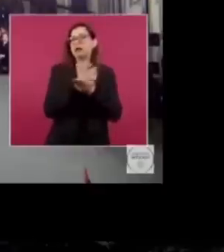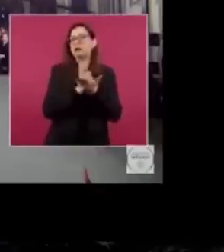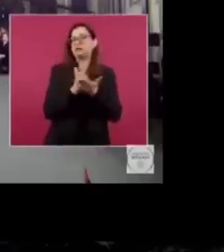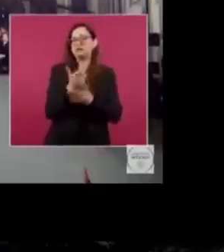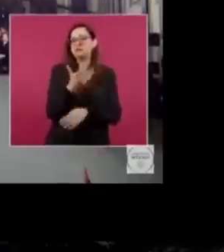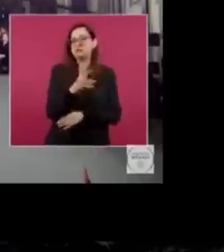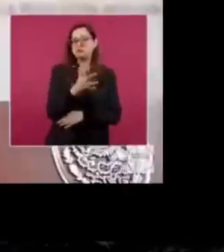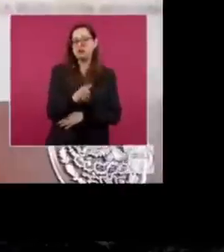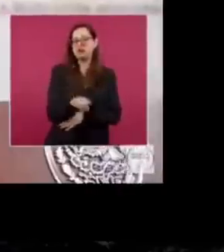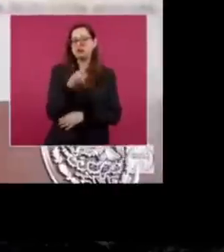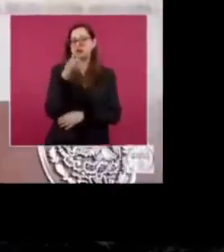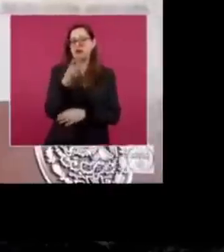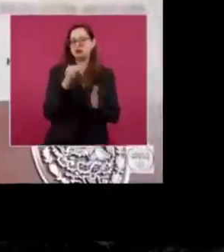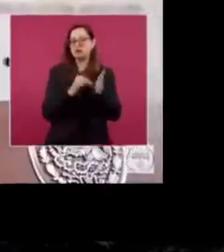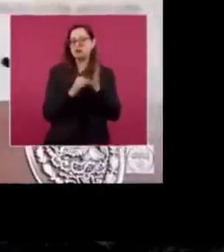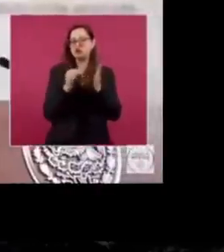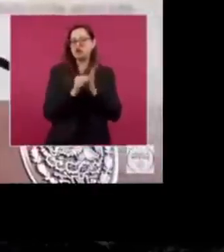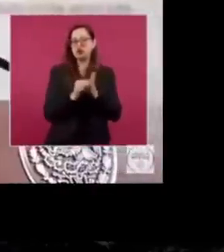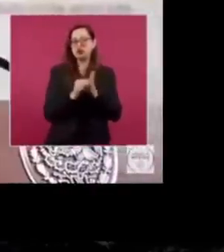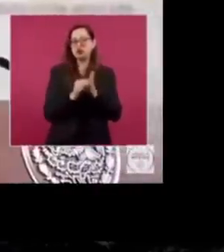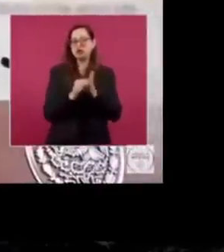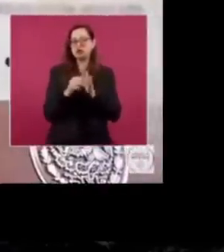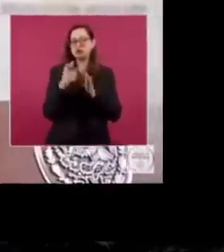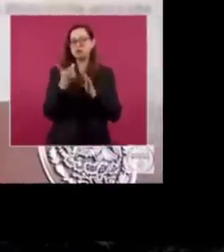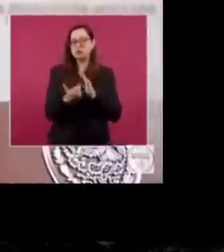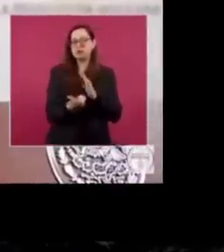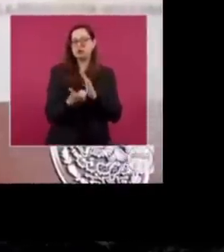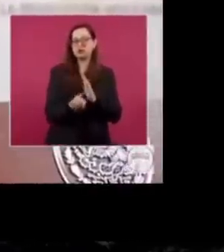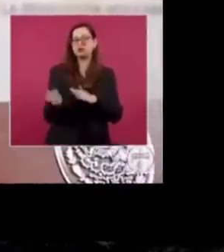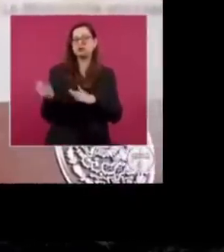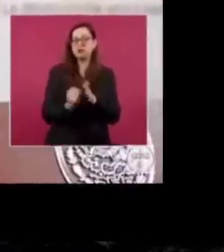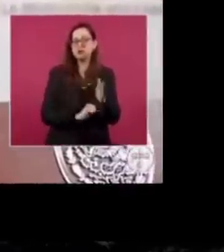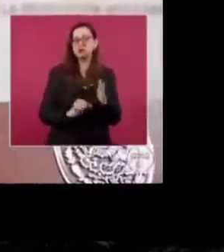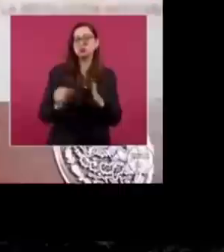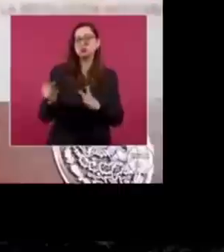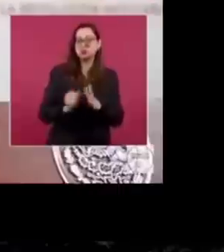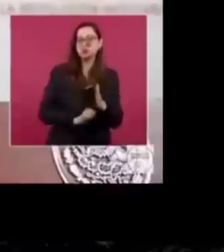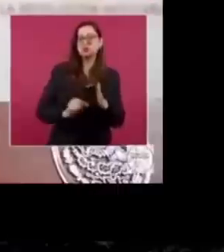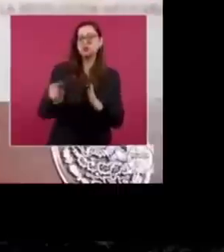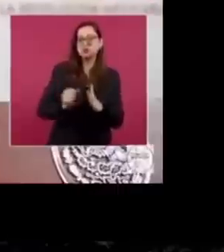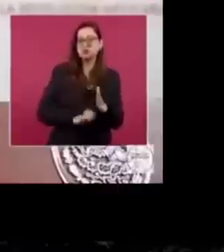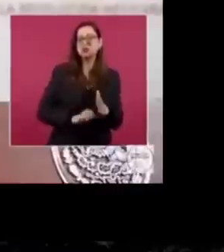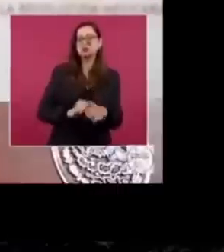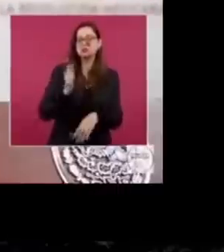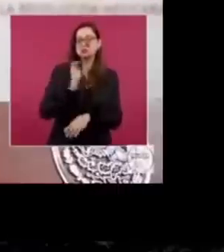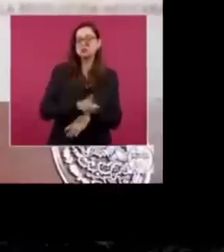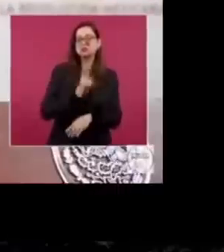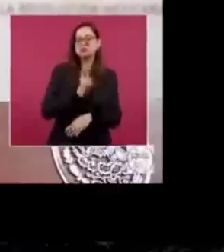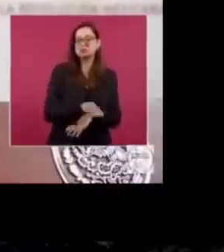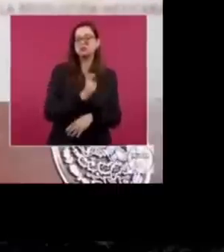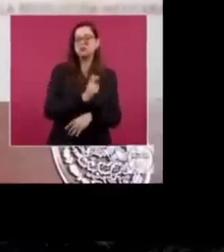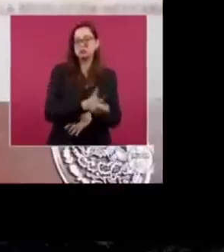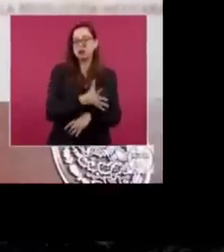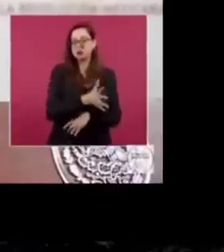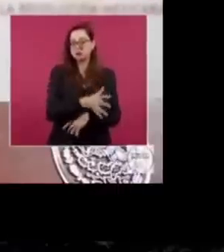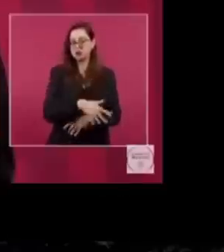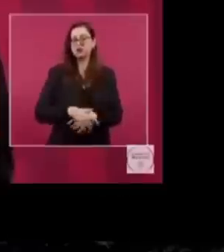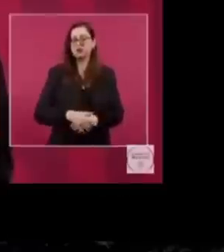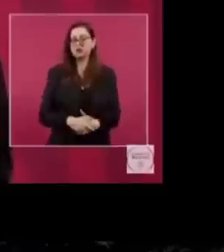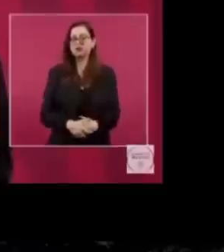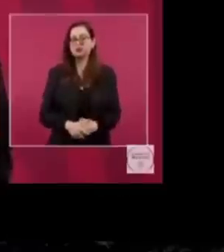como 3 millones de pesos mensuales. Wow. ¡Ah, chihuahua! Uy, ¡qué certeza,